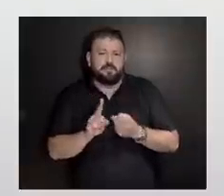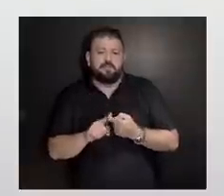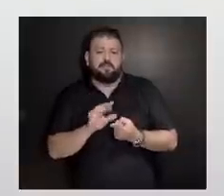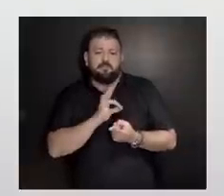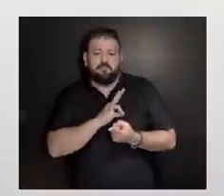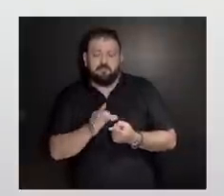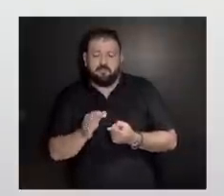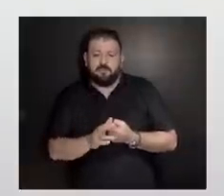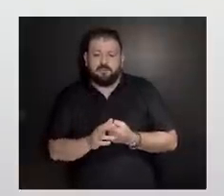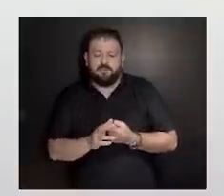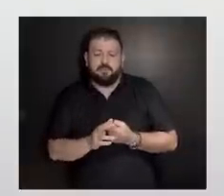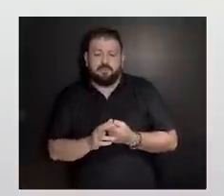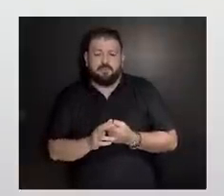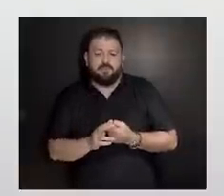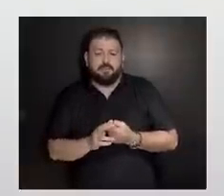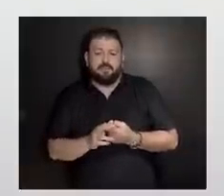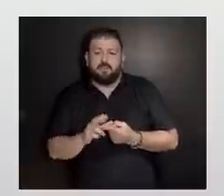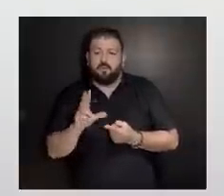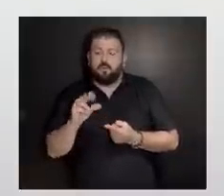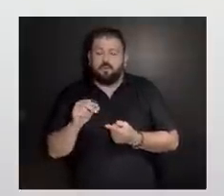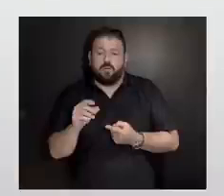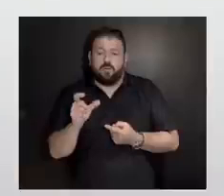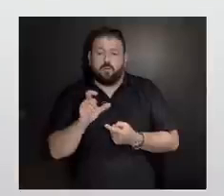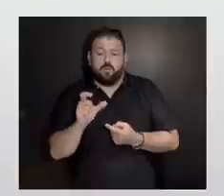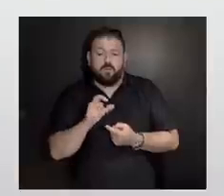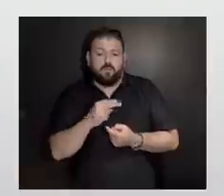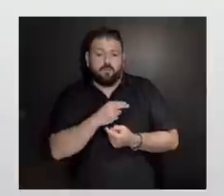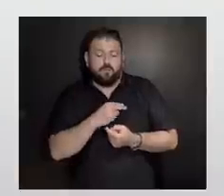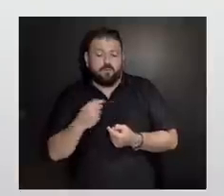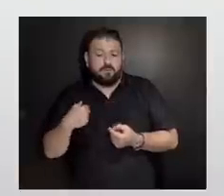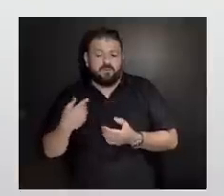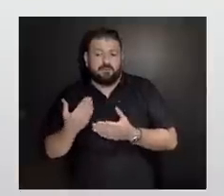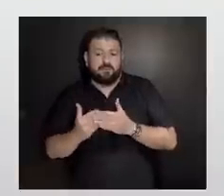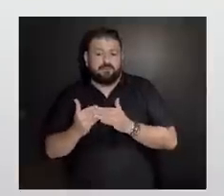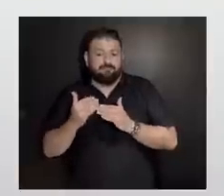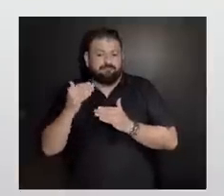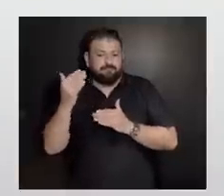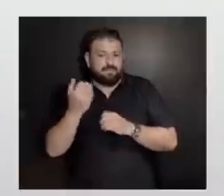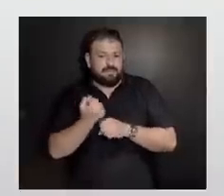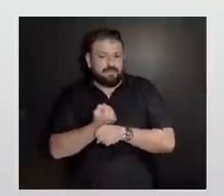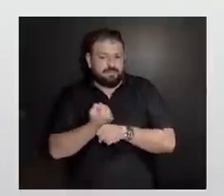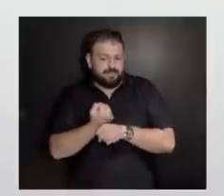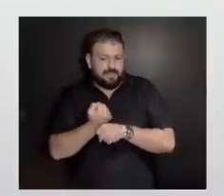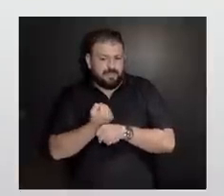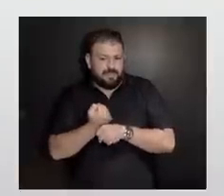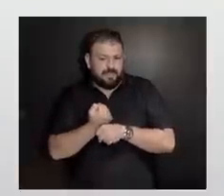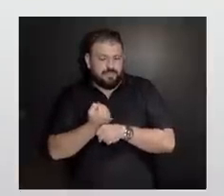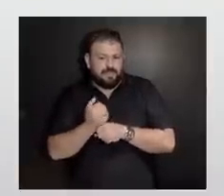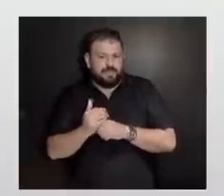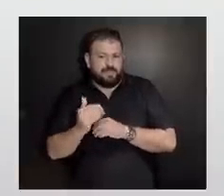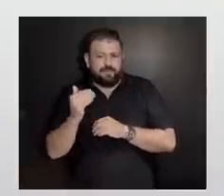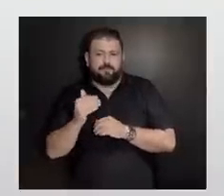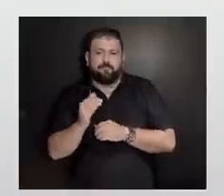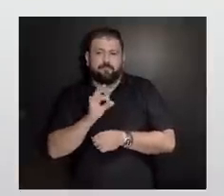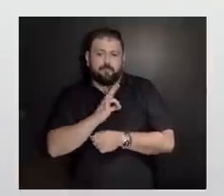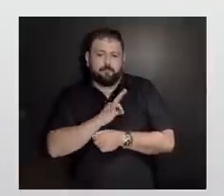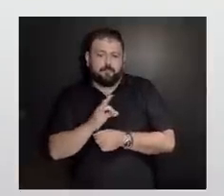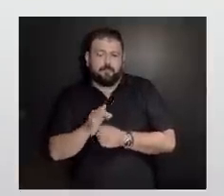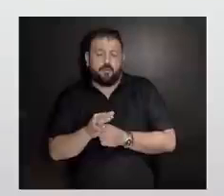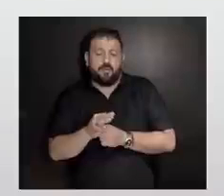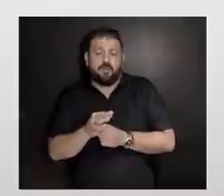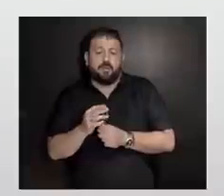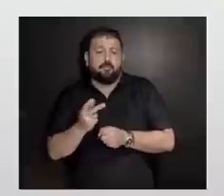por hiperglucemia, es decir, cuando nuestra glucosa está elevada en sangre, ¿qué es lo que puede pasar? Muy bien, puede haber